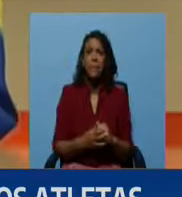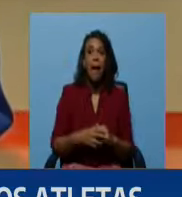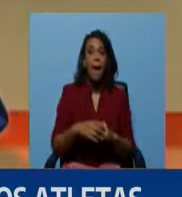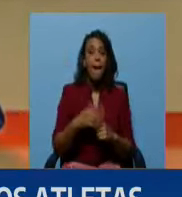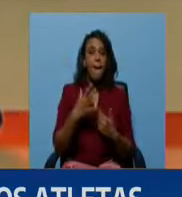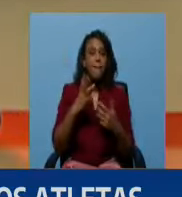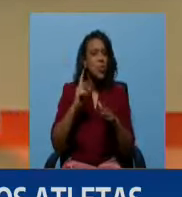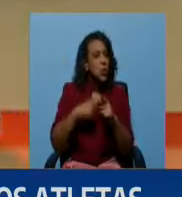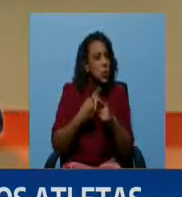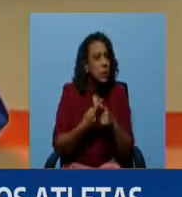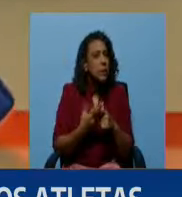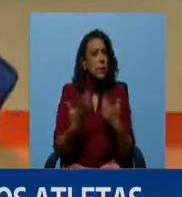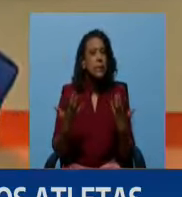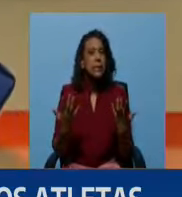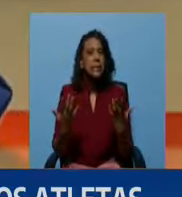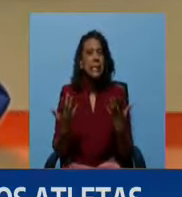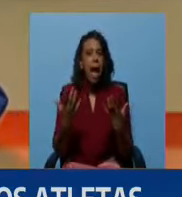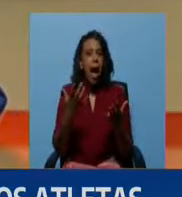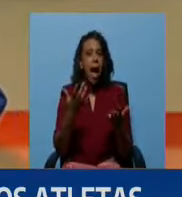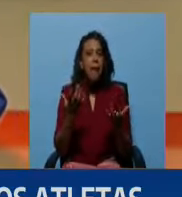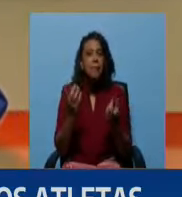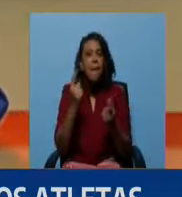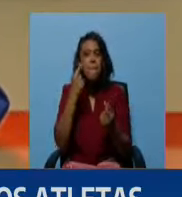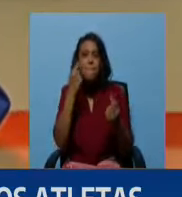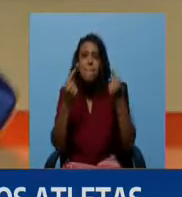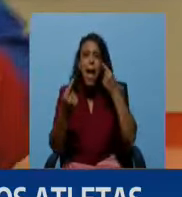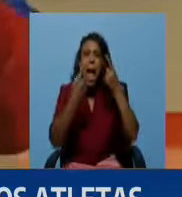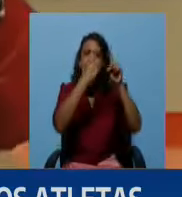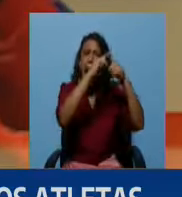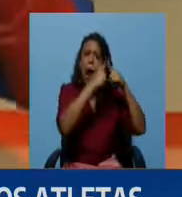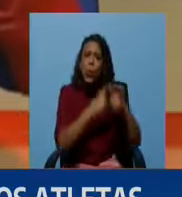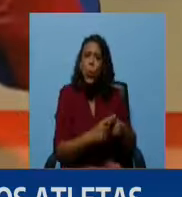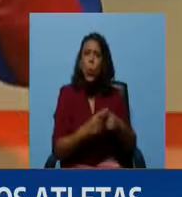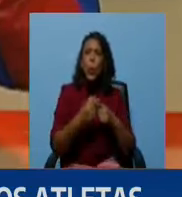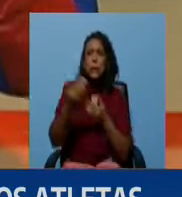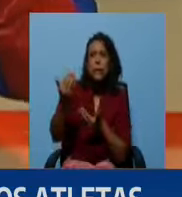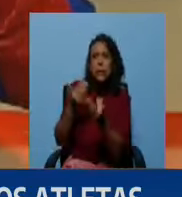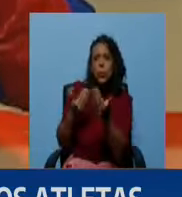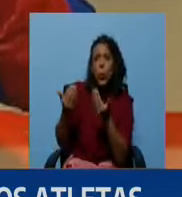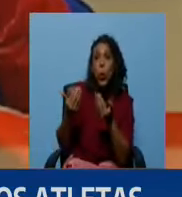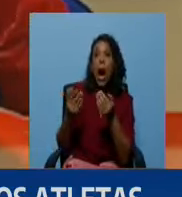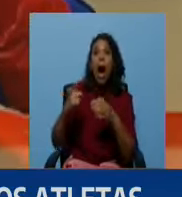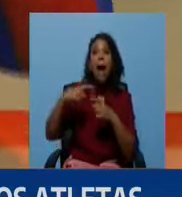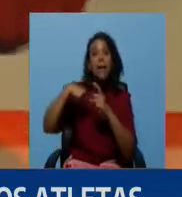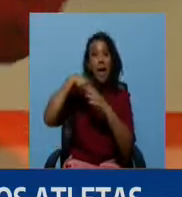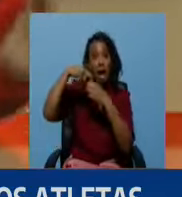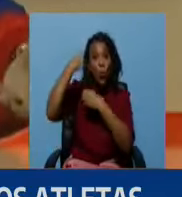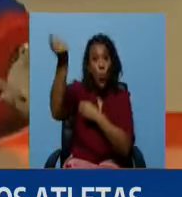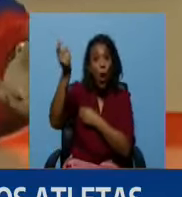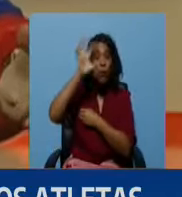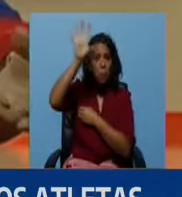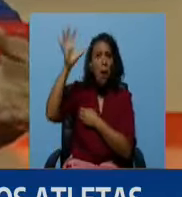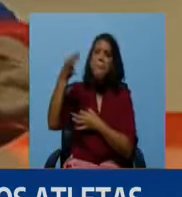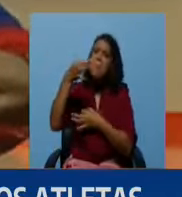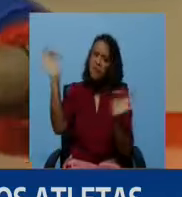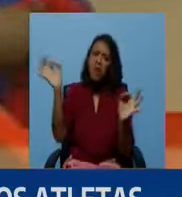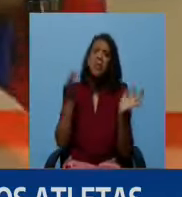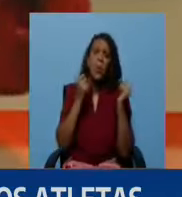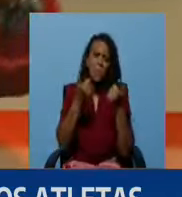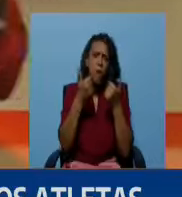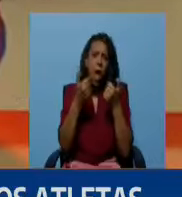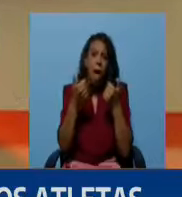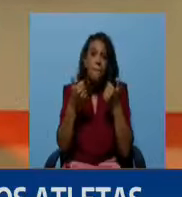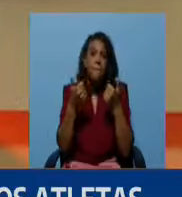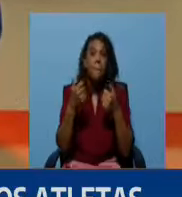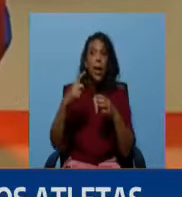Entonces, es invertir la ecuación. Cuando haya que ir al exterior, excelente, bienvenido. Pero